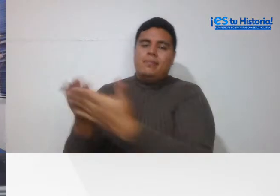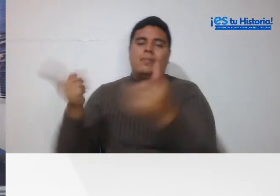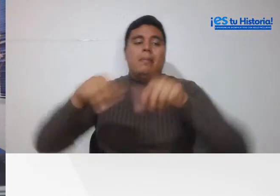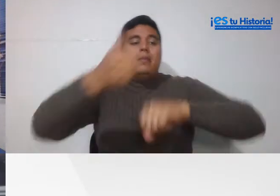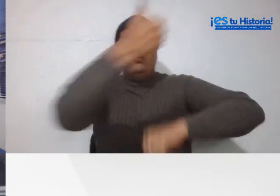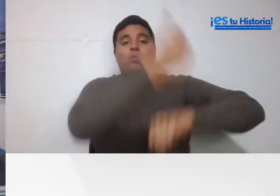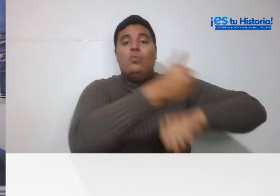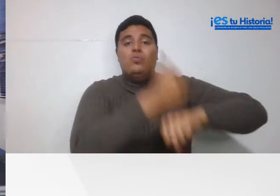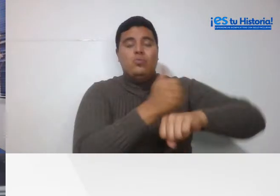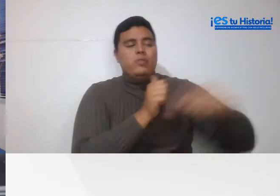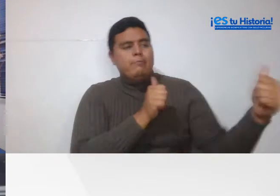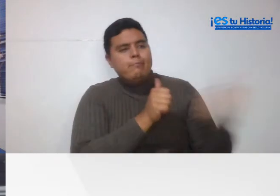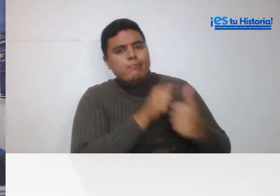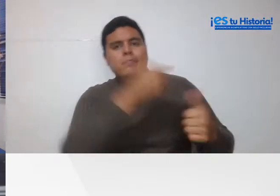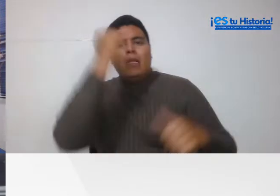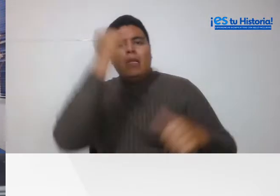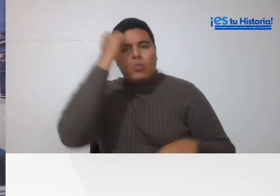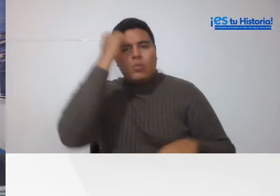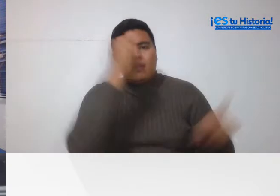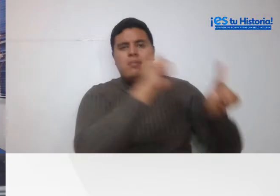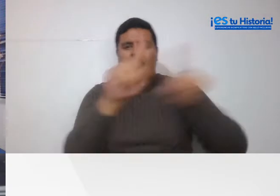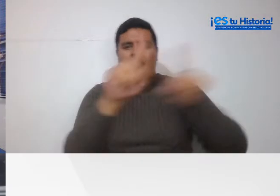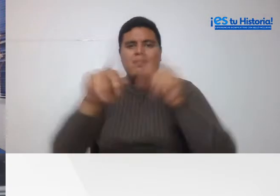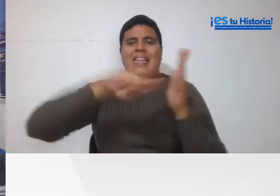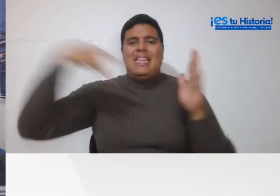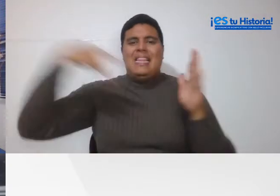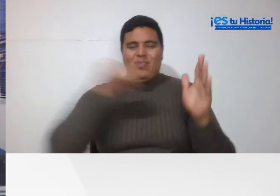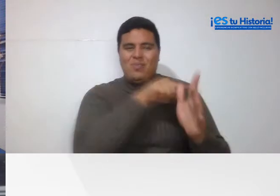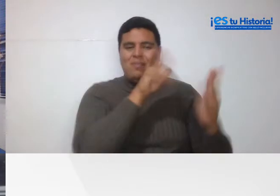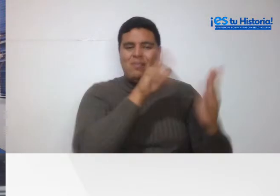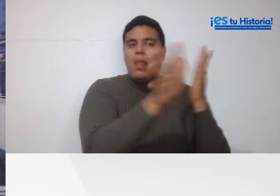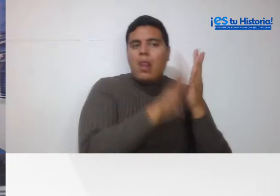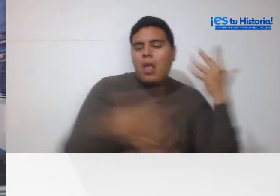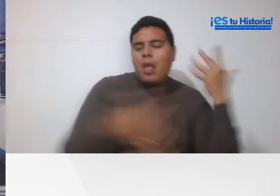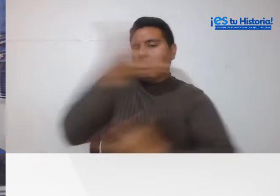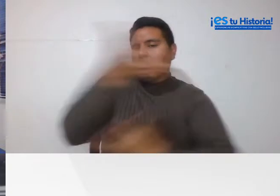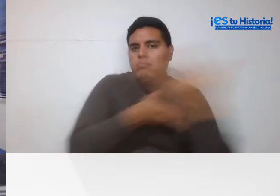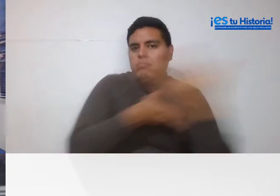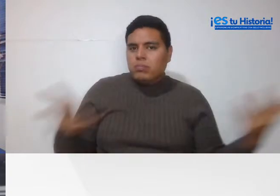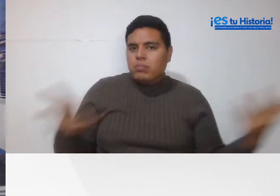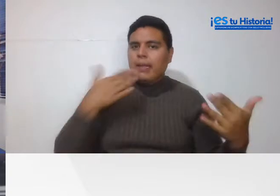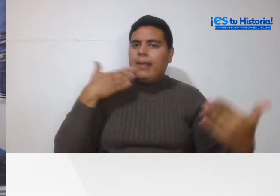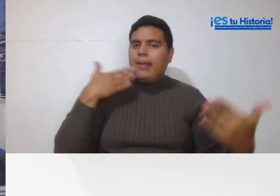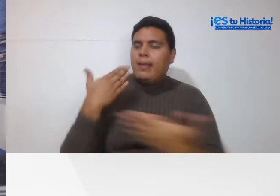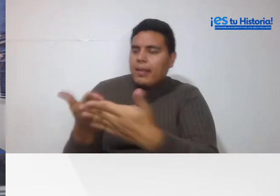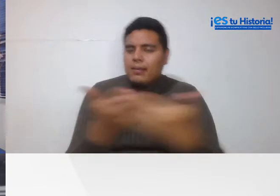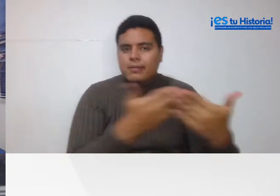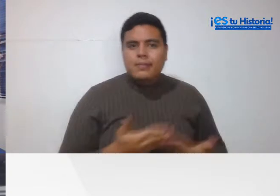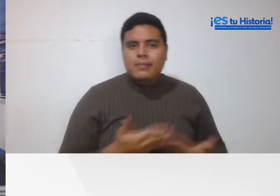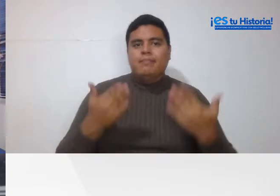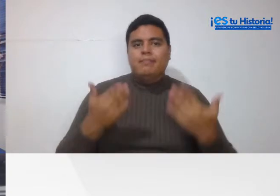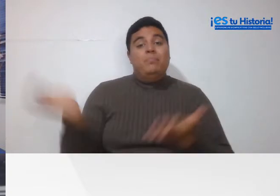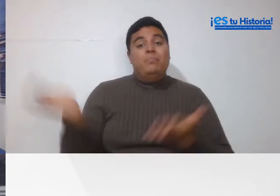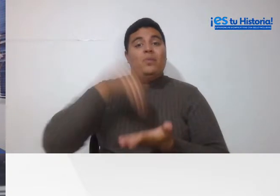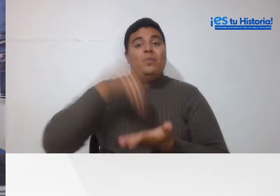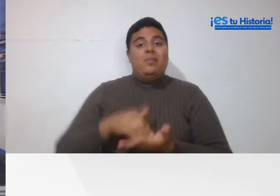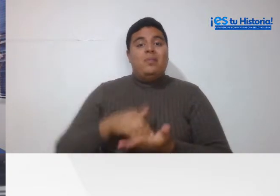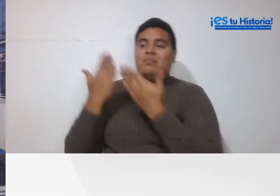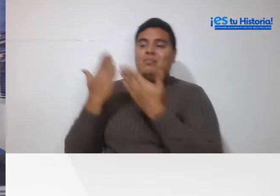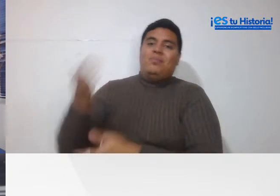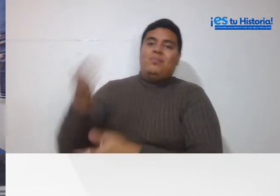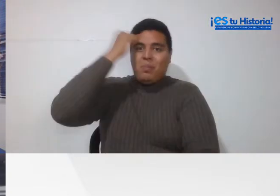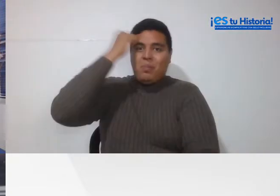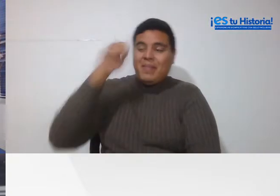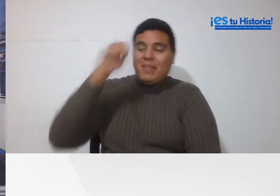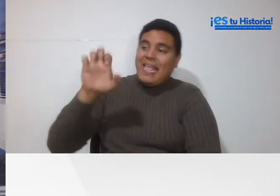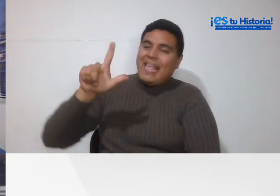los docentes también que de tecnologías que nos apoyaron y que nos acompañaron. Muchísimas gracias. Y bueno, de nuevo, maestra Eliana, para usted y para